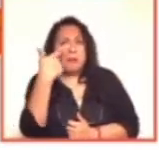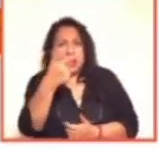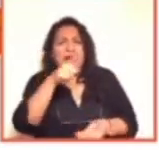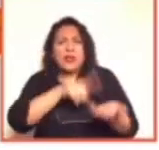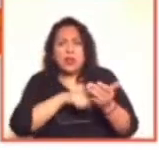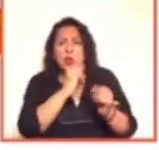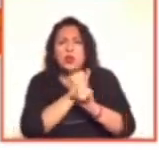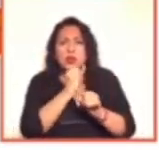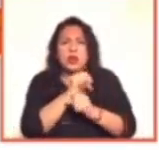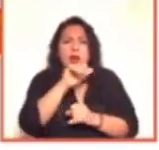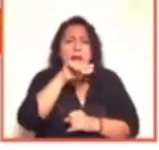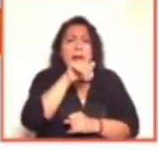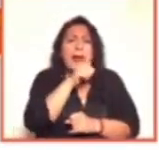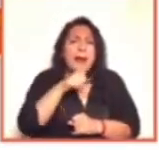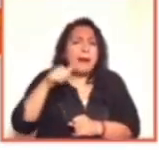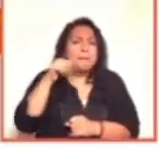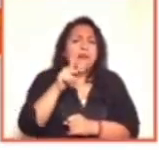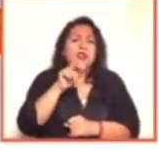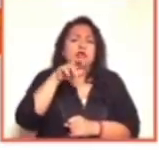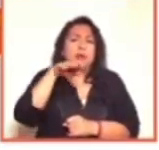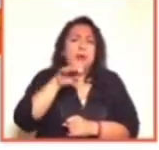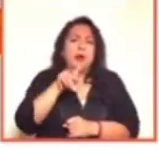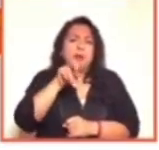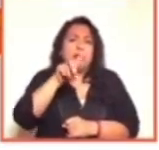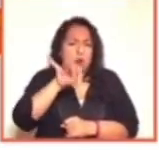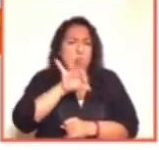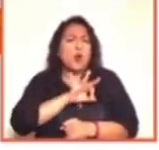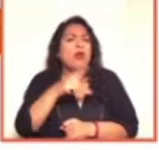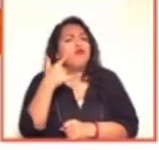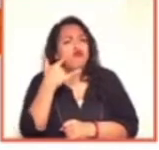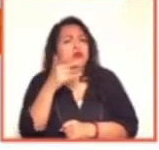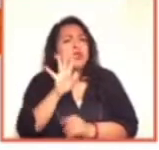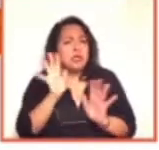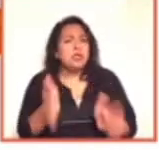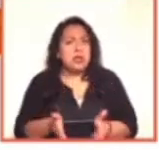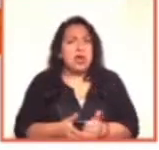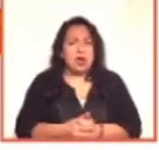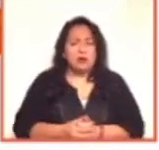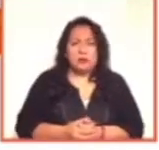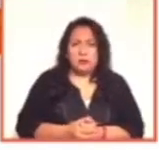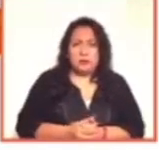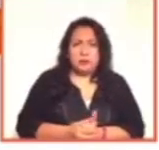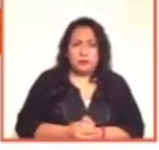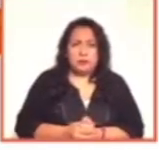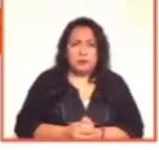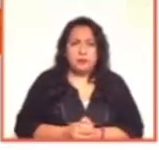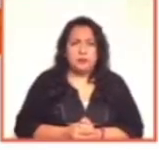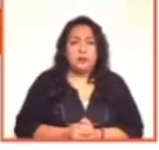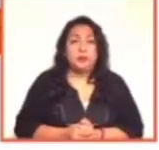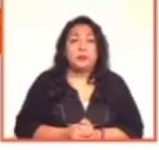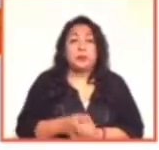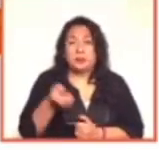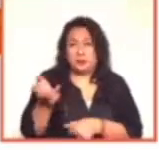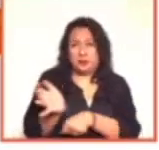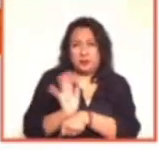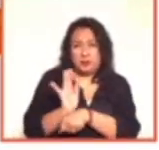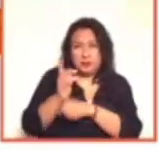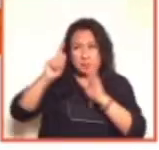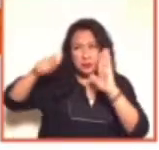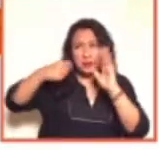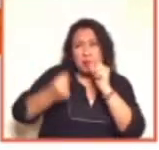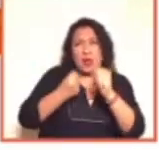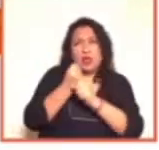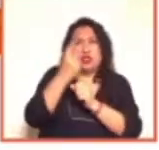Amazon Prime Video. El país está de la chingada, que no hay gasolina. No, lo único que hacen es esconderla, para luego darla más cara. Esta película la filmamos en